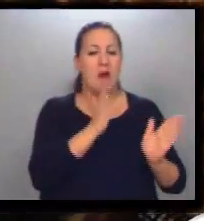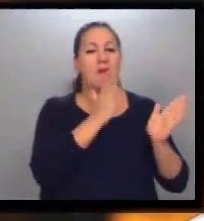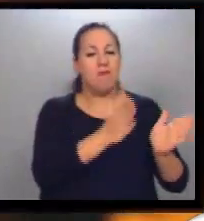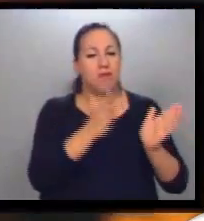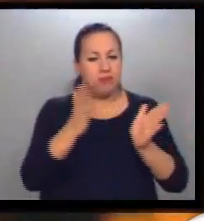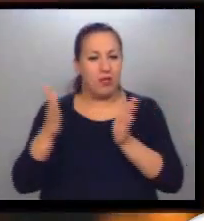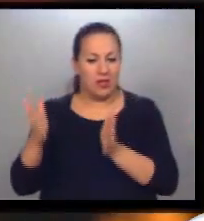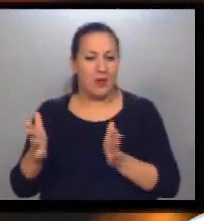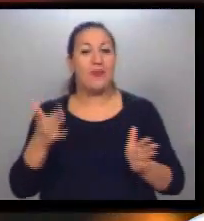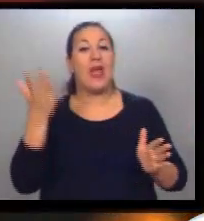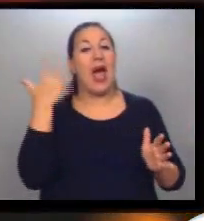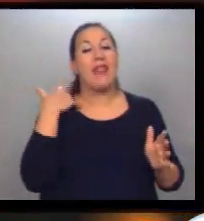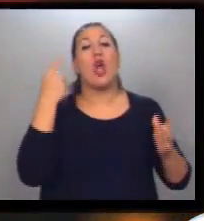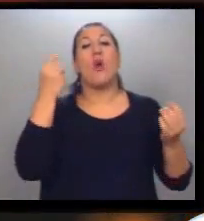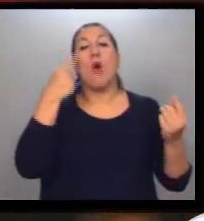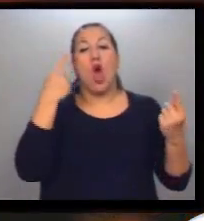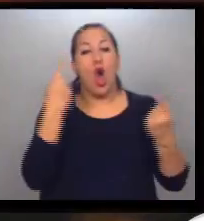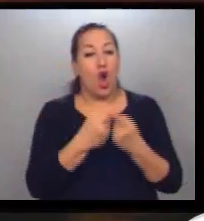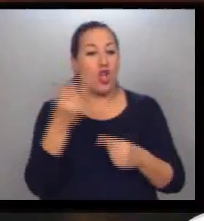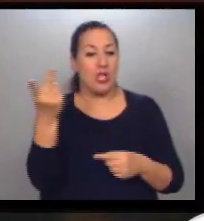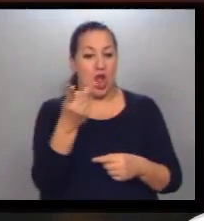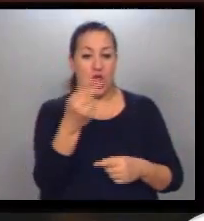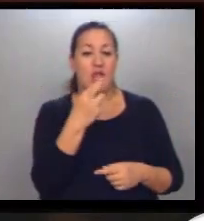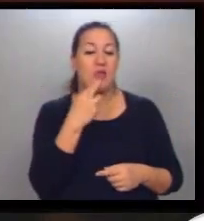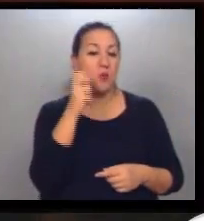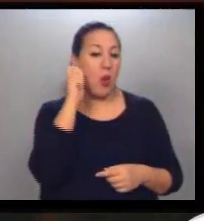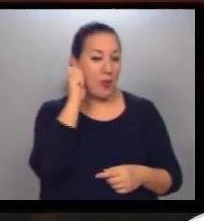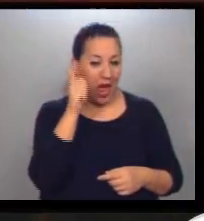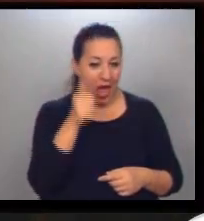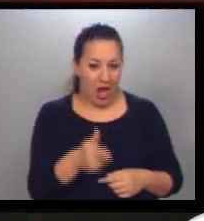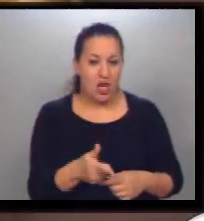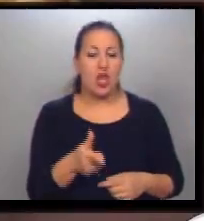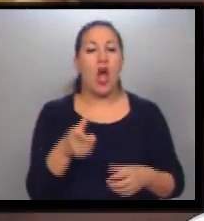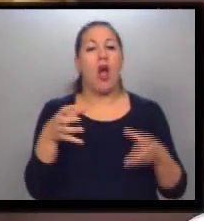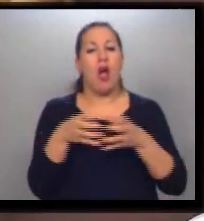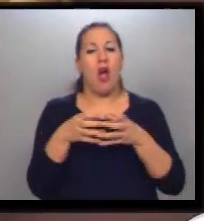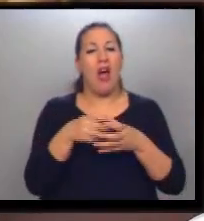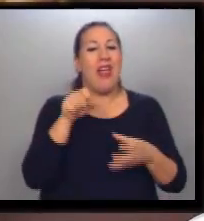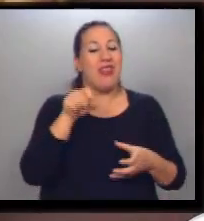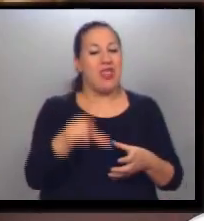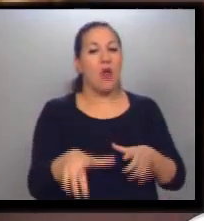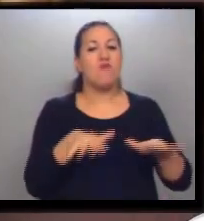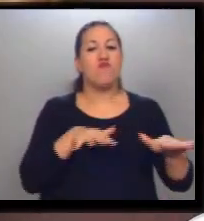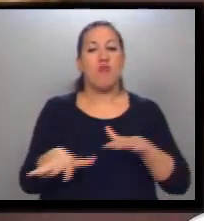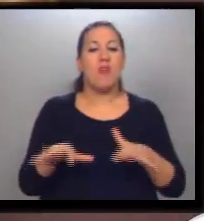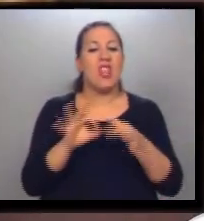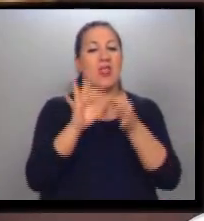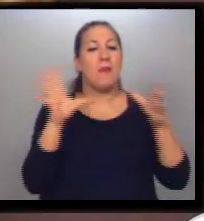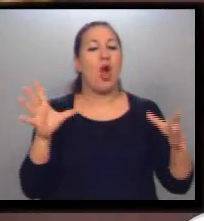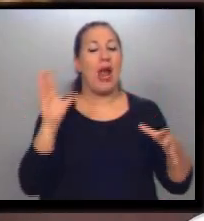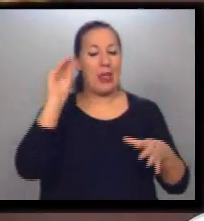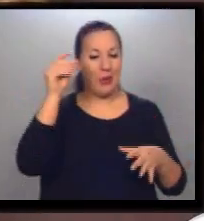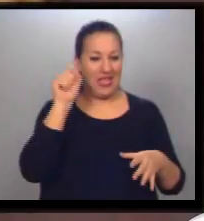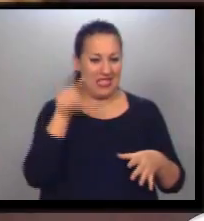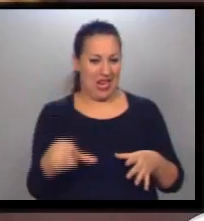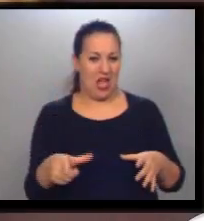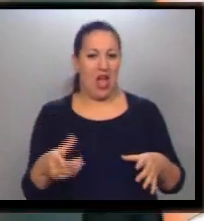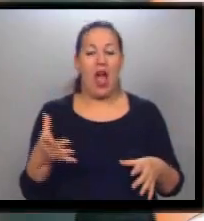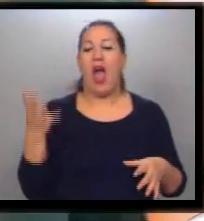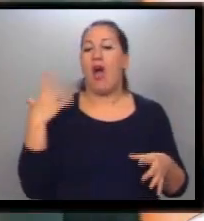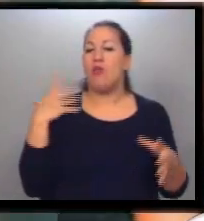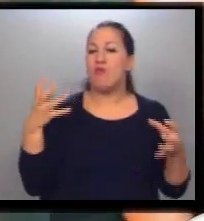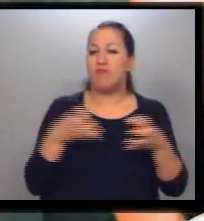tenía 19 años? 19 años, una convención del partido. El partido de él es el Movimiento Democrático Brasileño, ¿ok? El partido que se había asociado en su